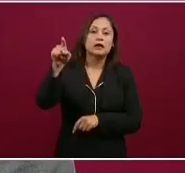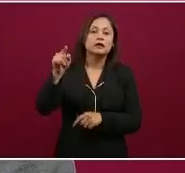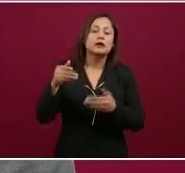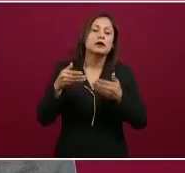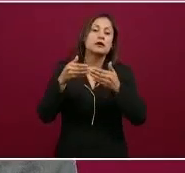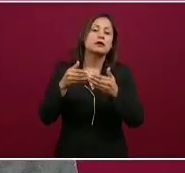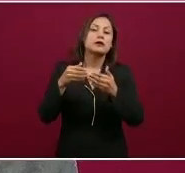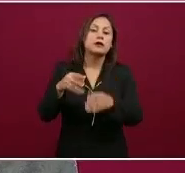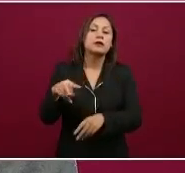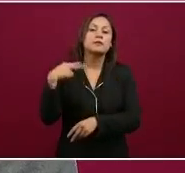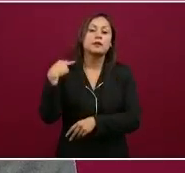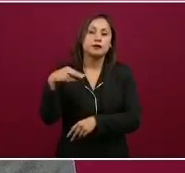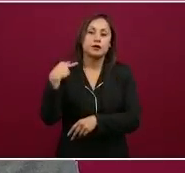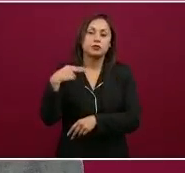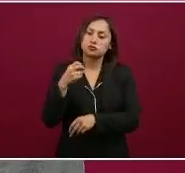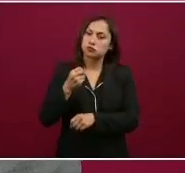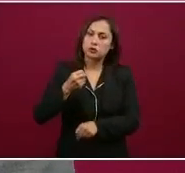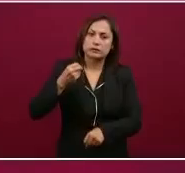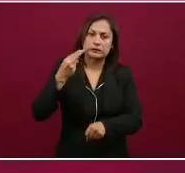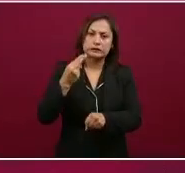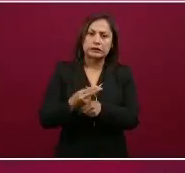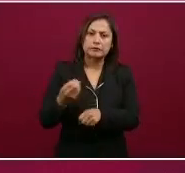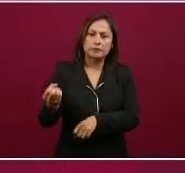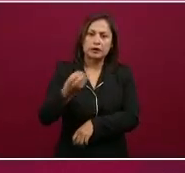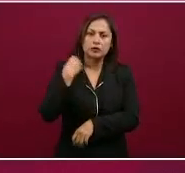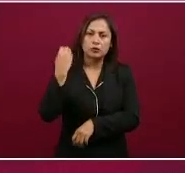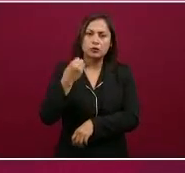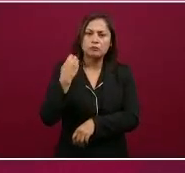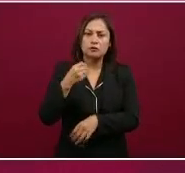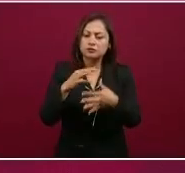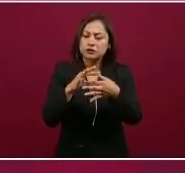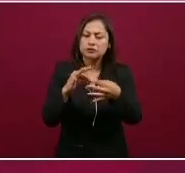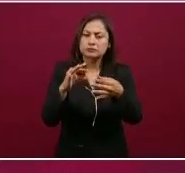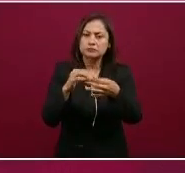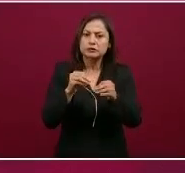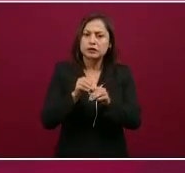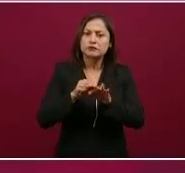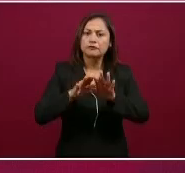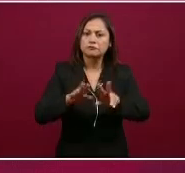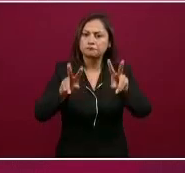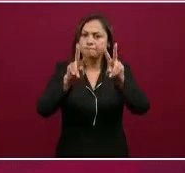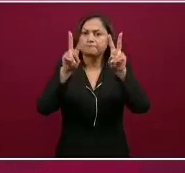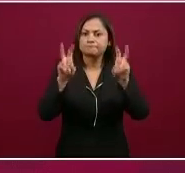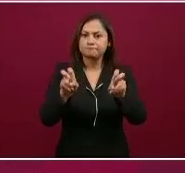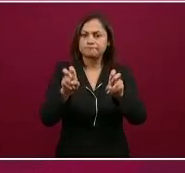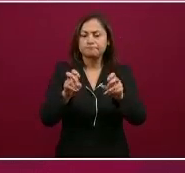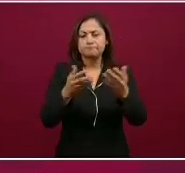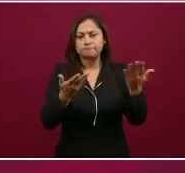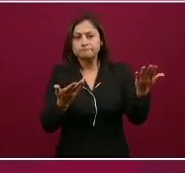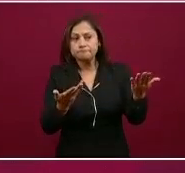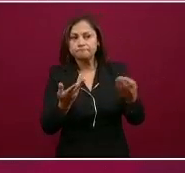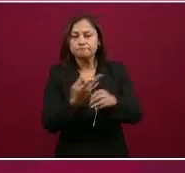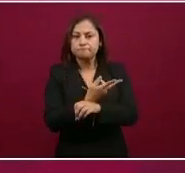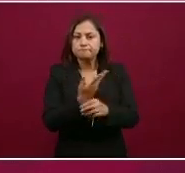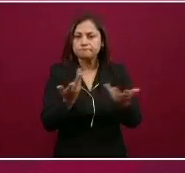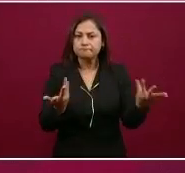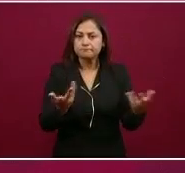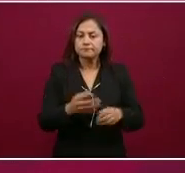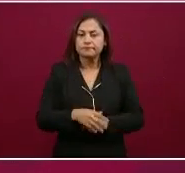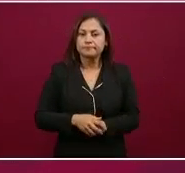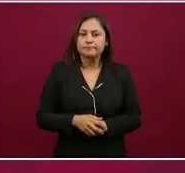la conferencia para informar sobre este asunto, a ver qué se avanzó, qué nos